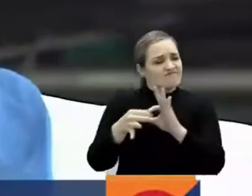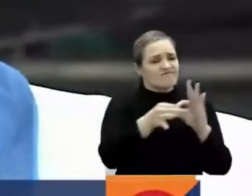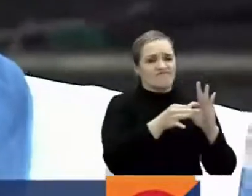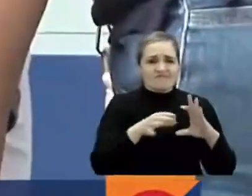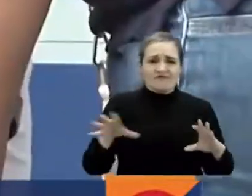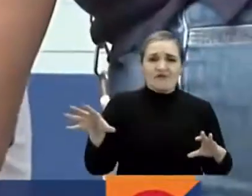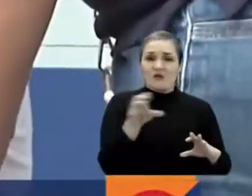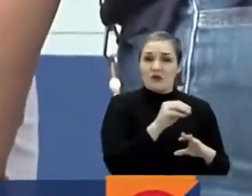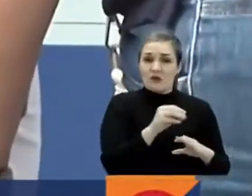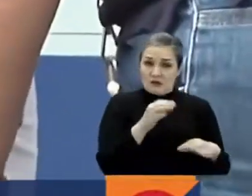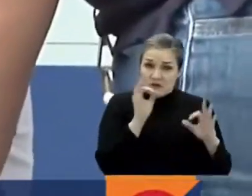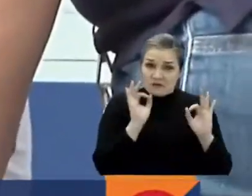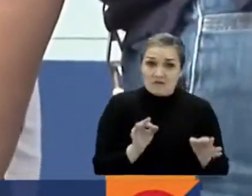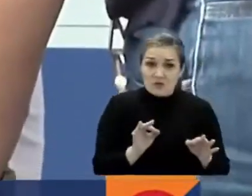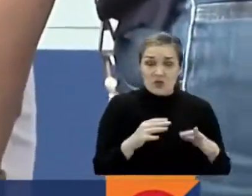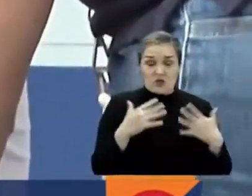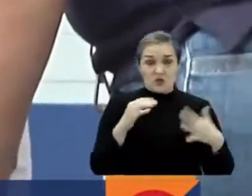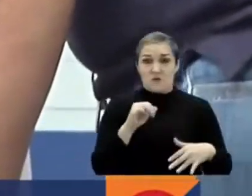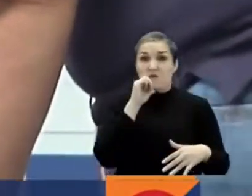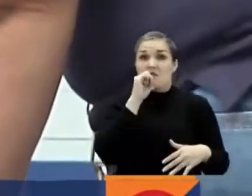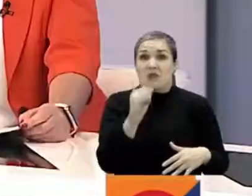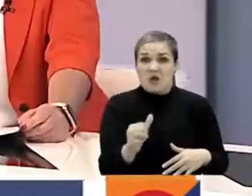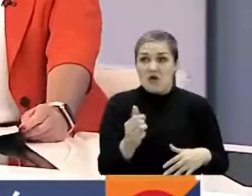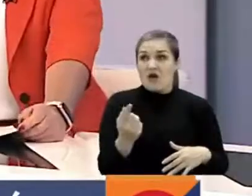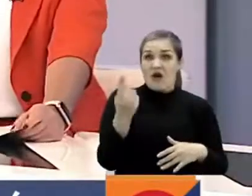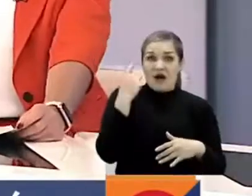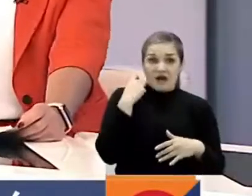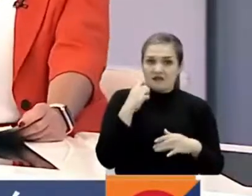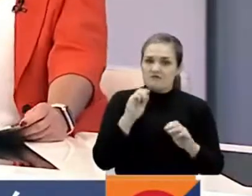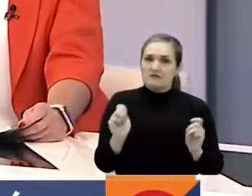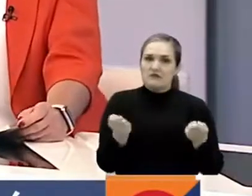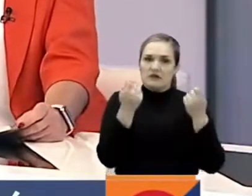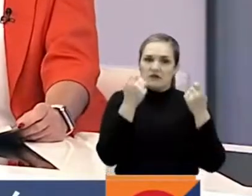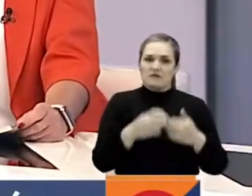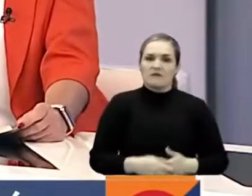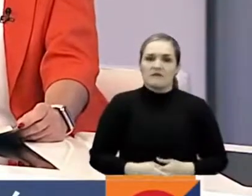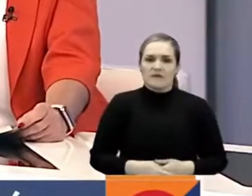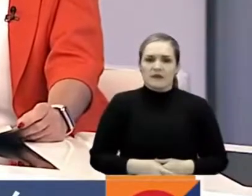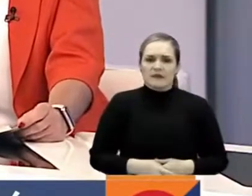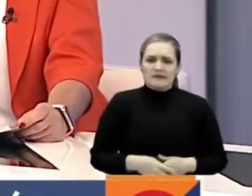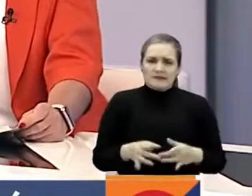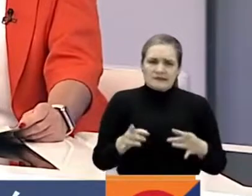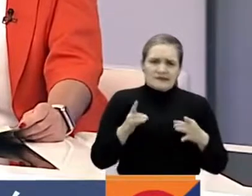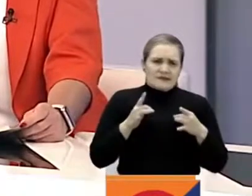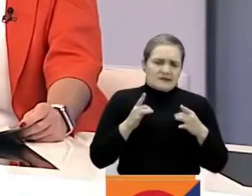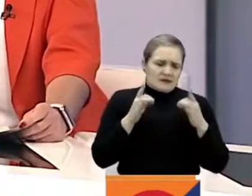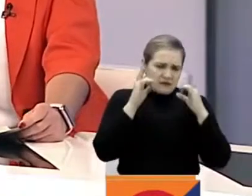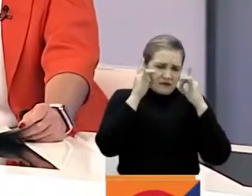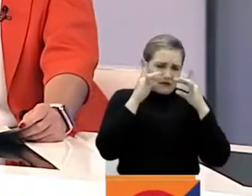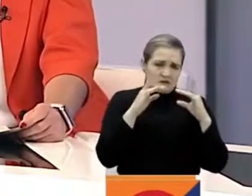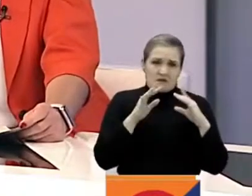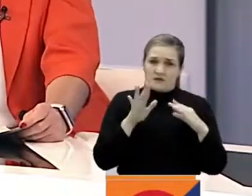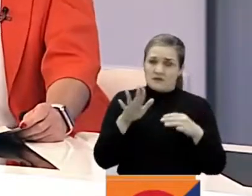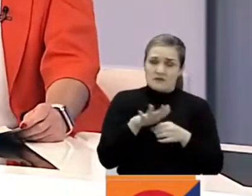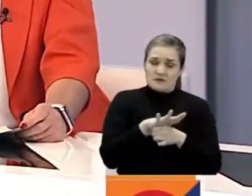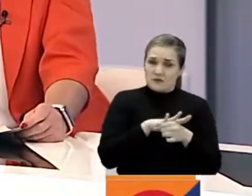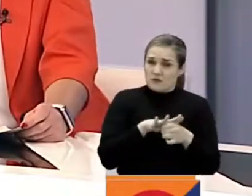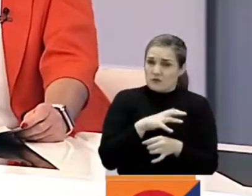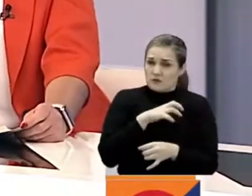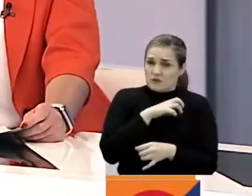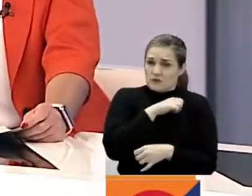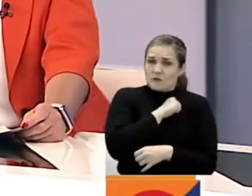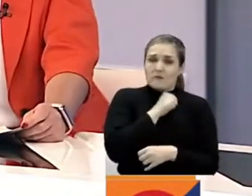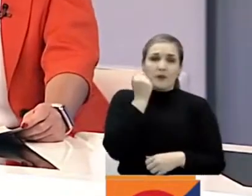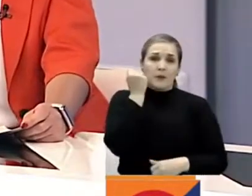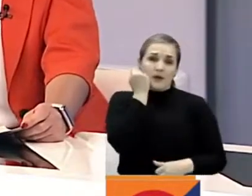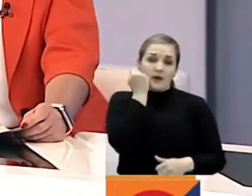que el apocalipsis no fue el de anoche. Son fuertes las imágenes que vemos desde Barrancabermeja, Joana. Los